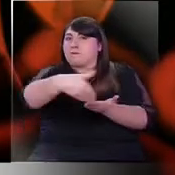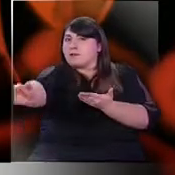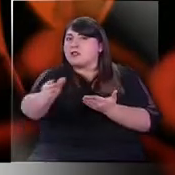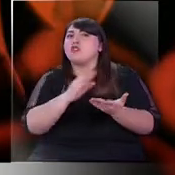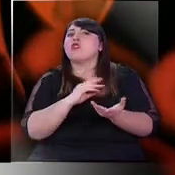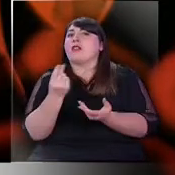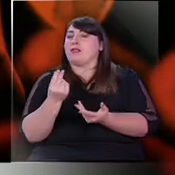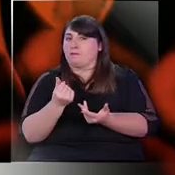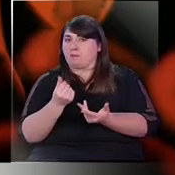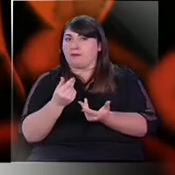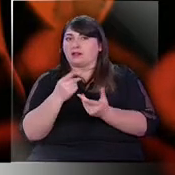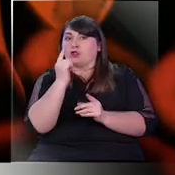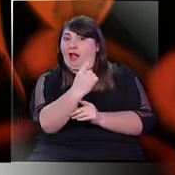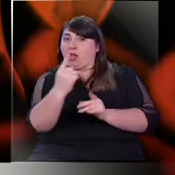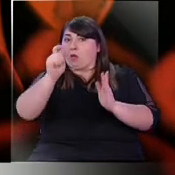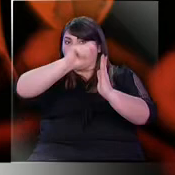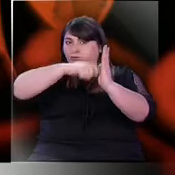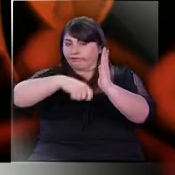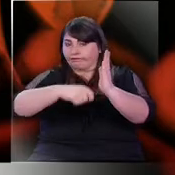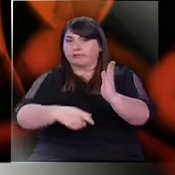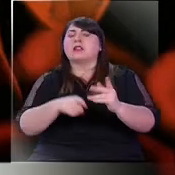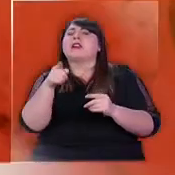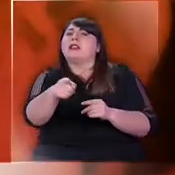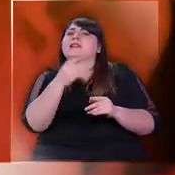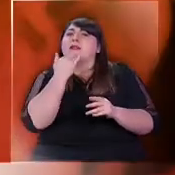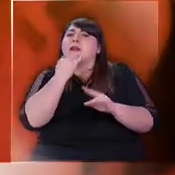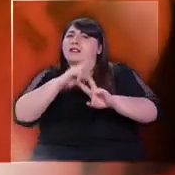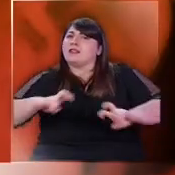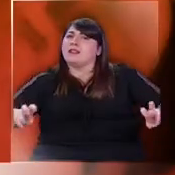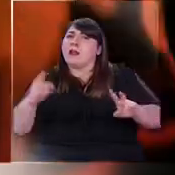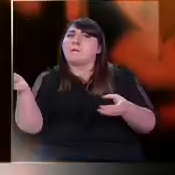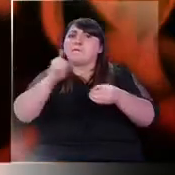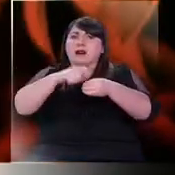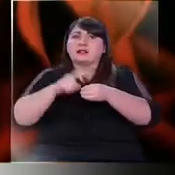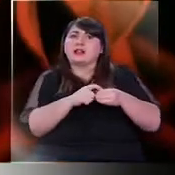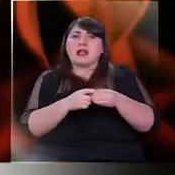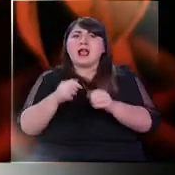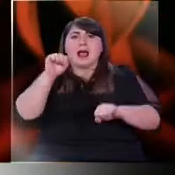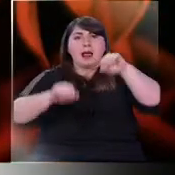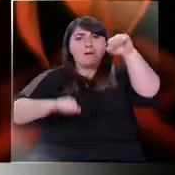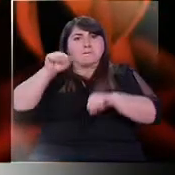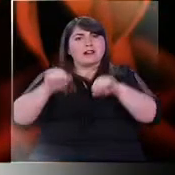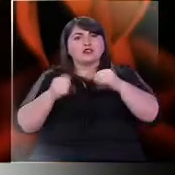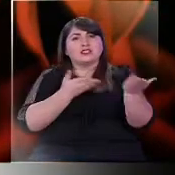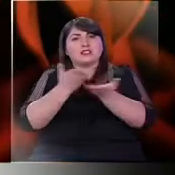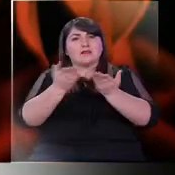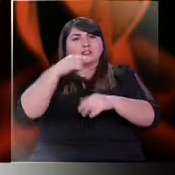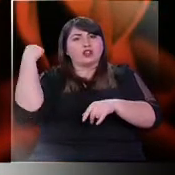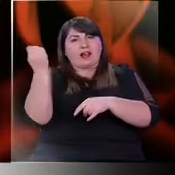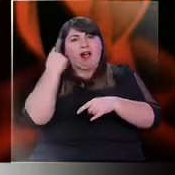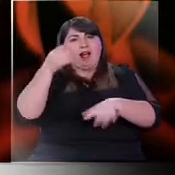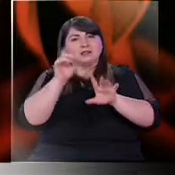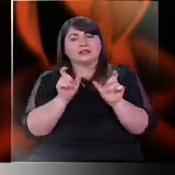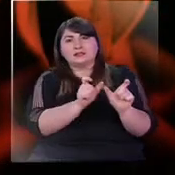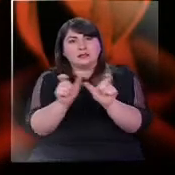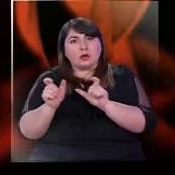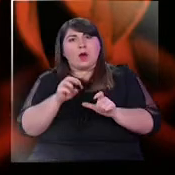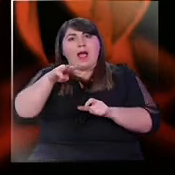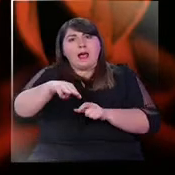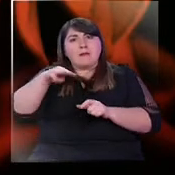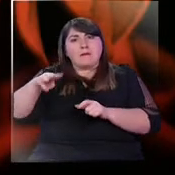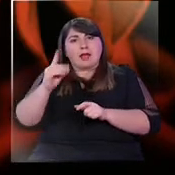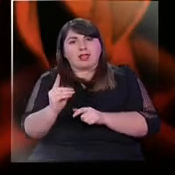uno. Además, la indagatoria corroboró su participación en la empresa Servicios Generales de Seguridad,